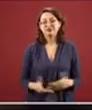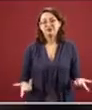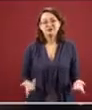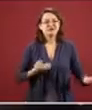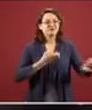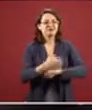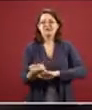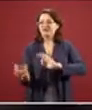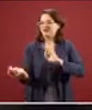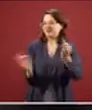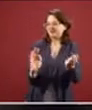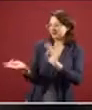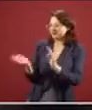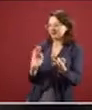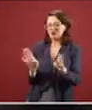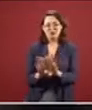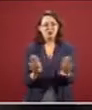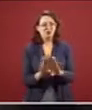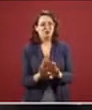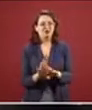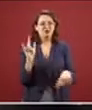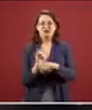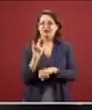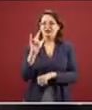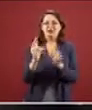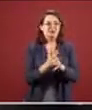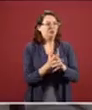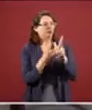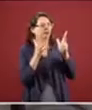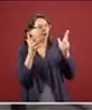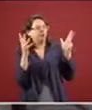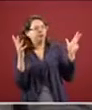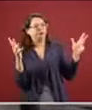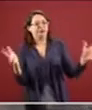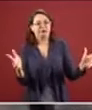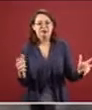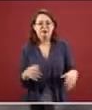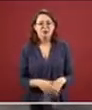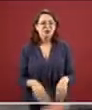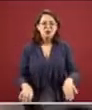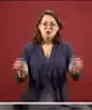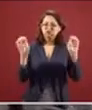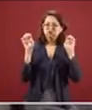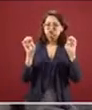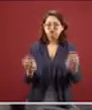y imagínense, y un avión así de superlujo.